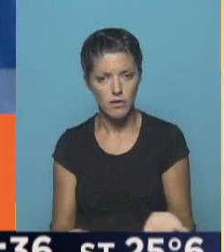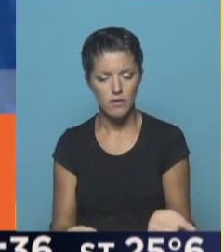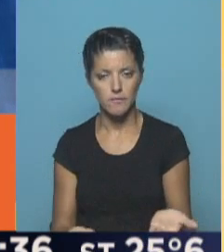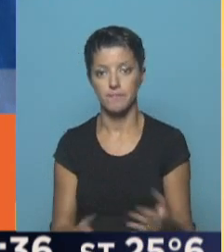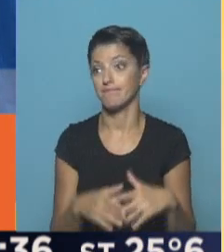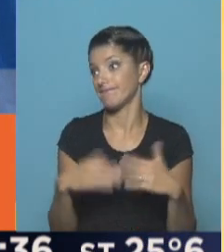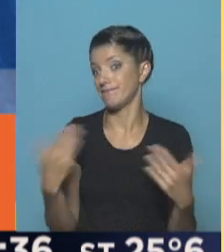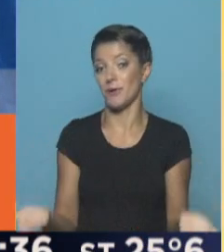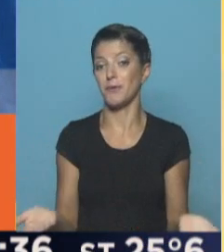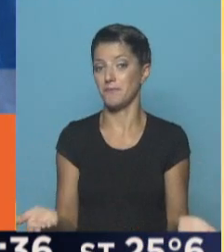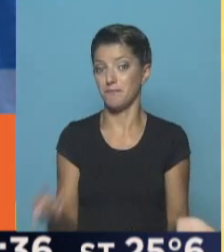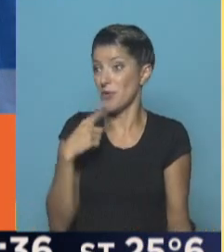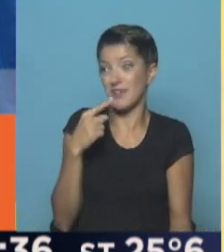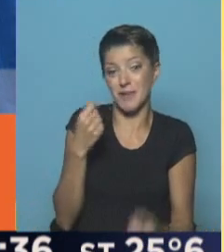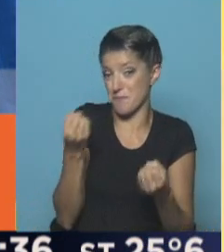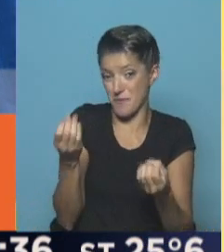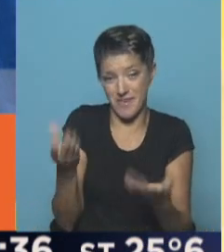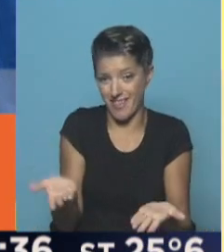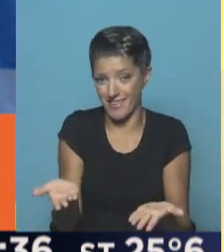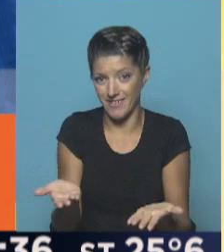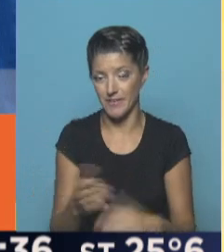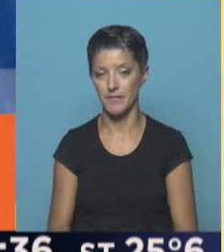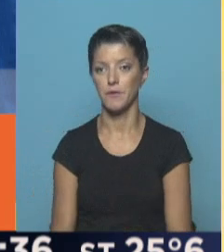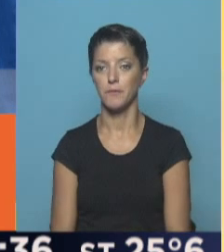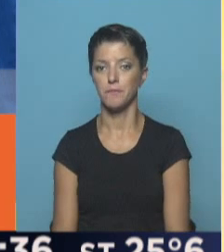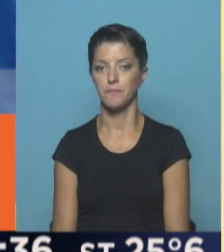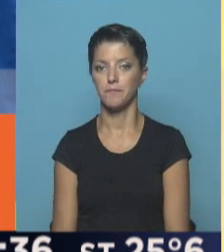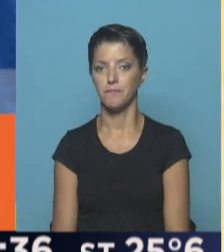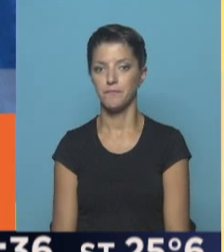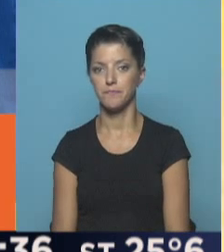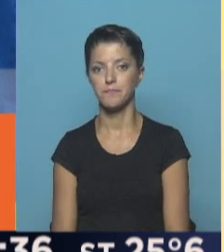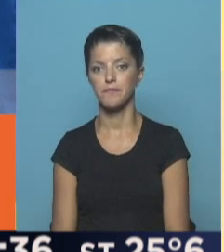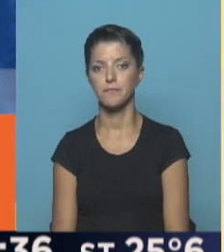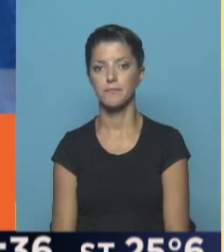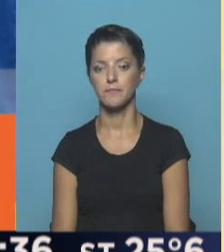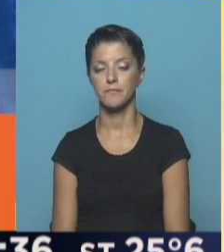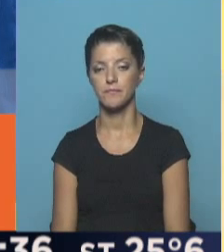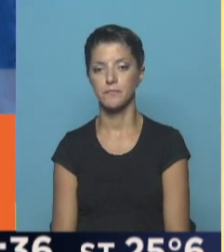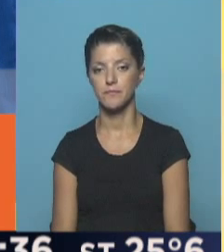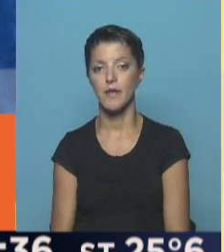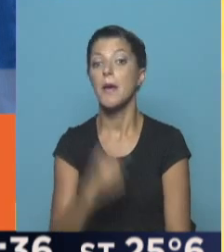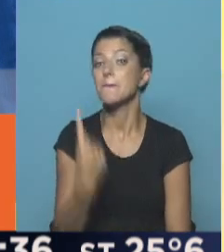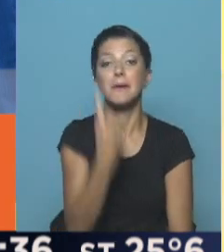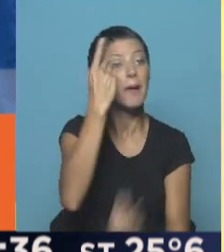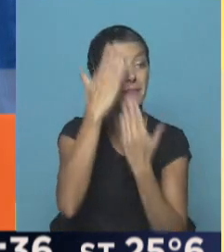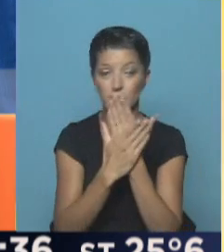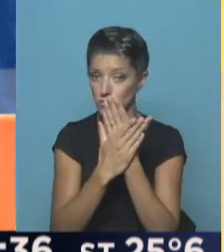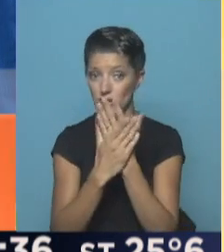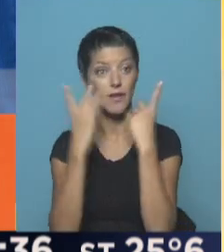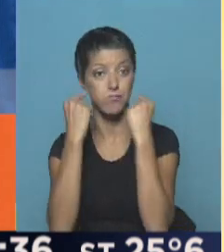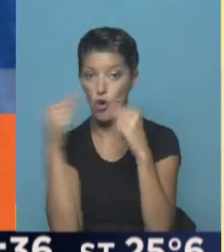Bueno, vos lo dijiste bien, Natalia, la figura de blanco es el primer ministro, Medvedev, no